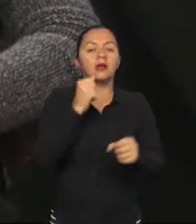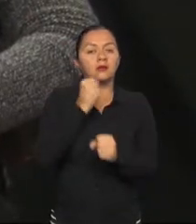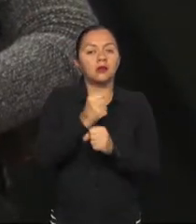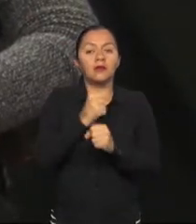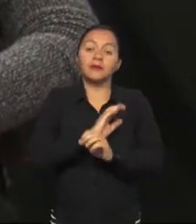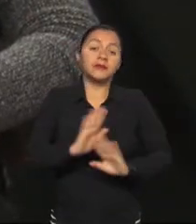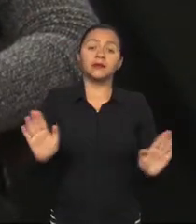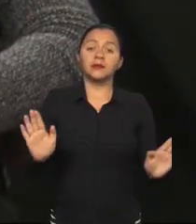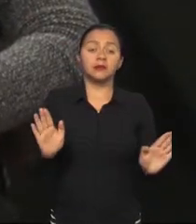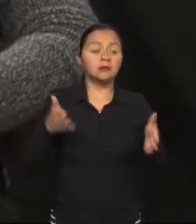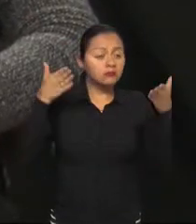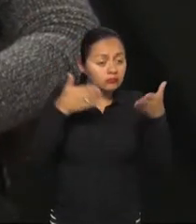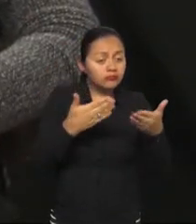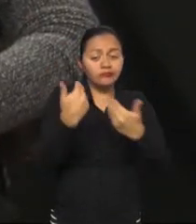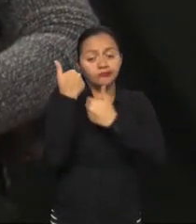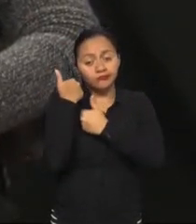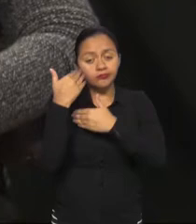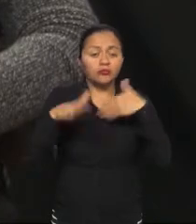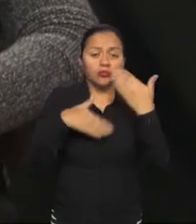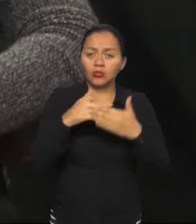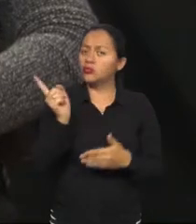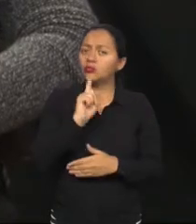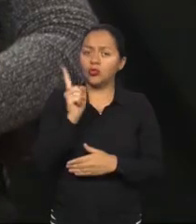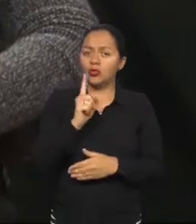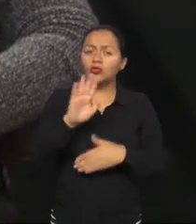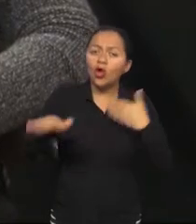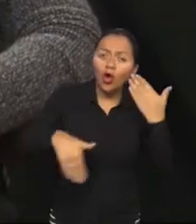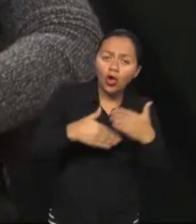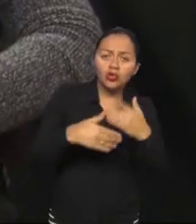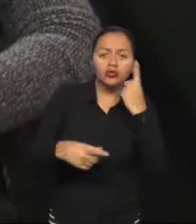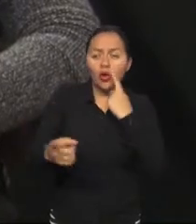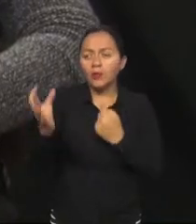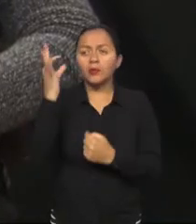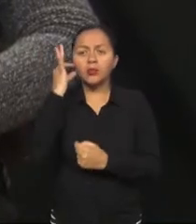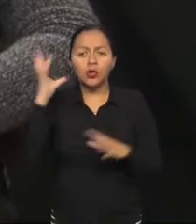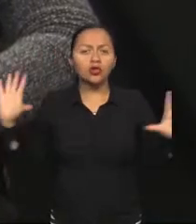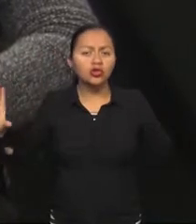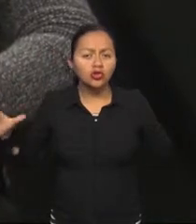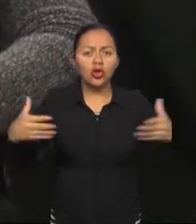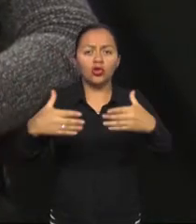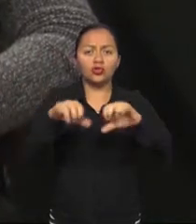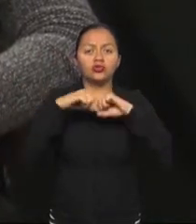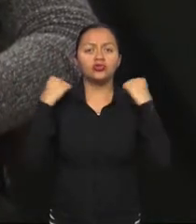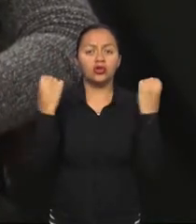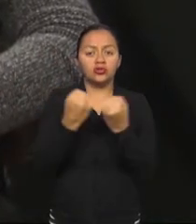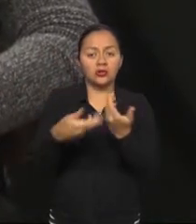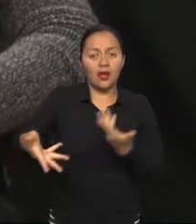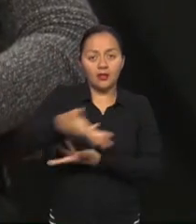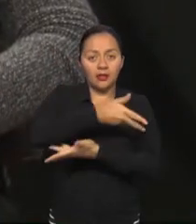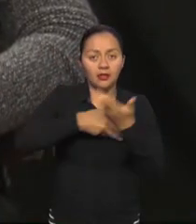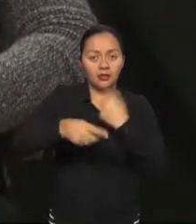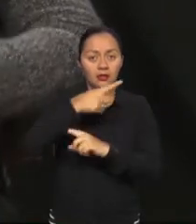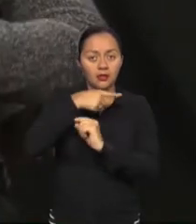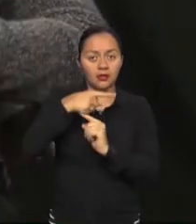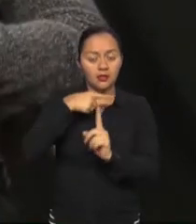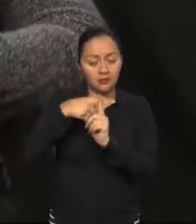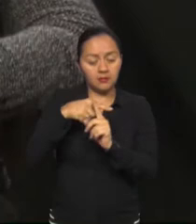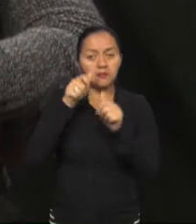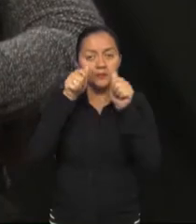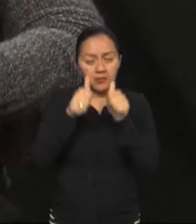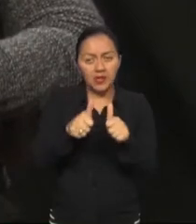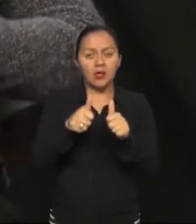trabajar, sino que nos compromete a todos y a todas, nos compromete a mujeres, nos compromete a hombres y nos compromete a las